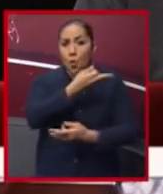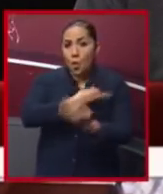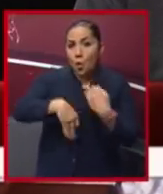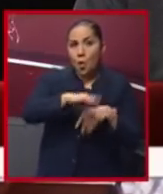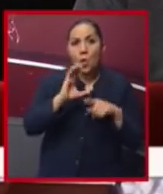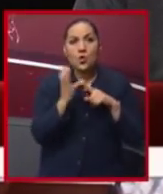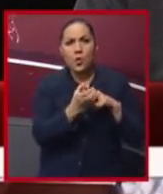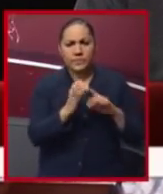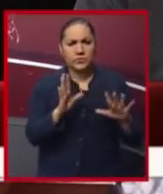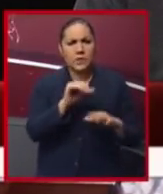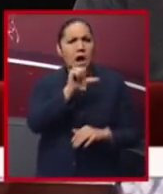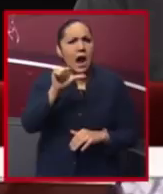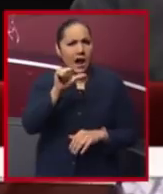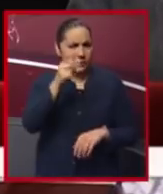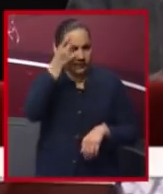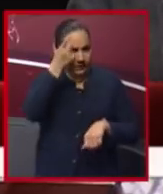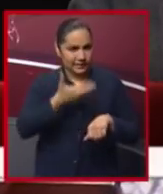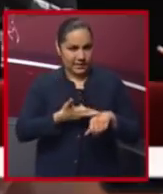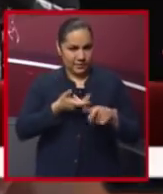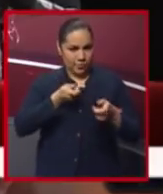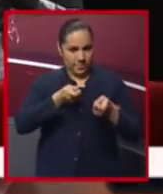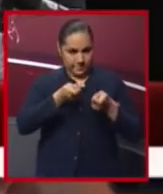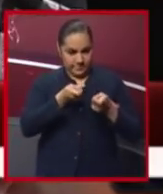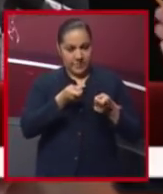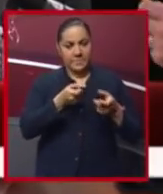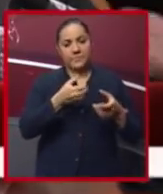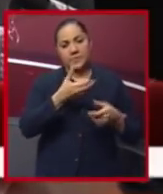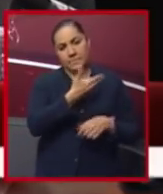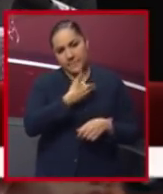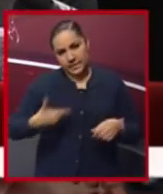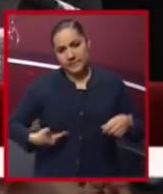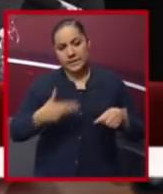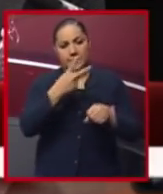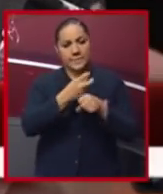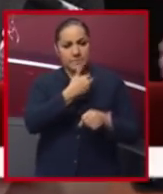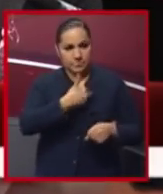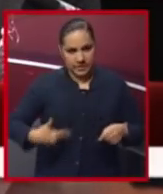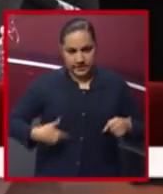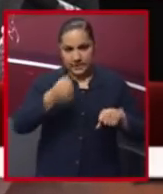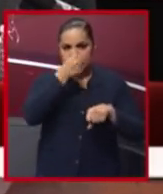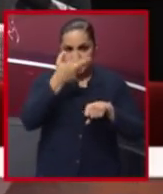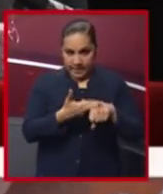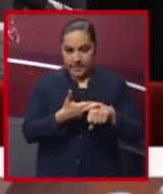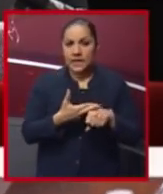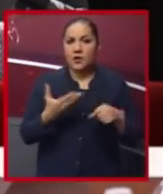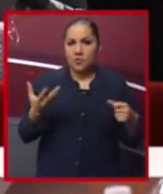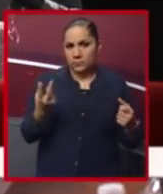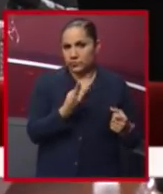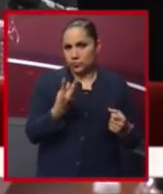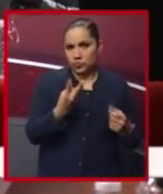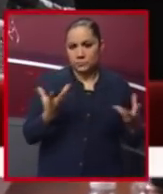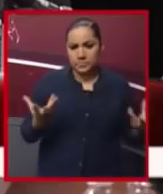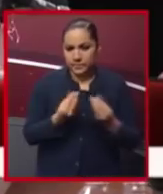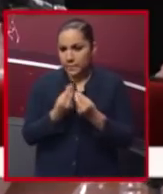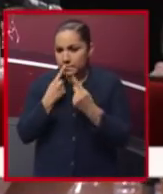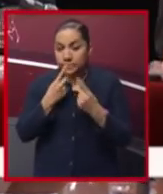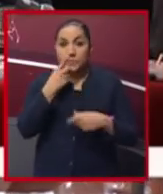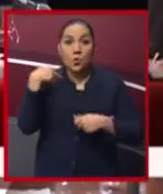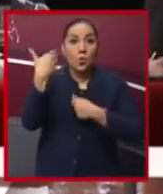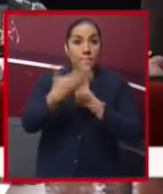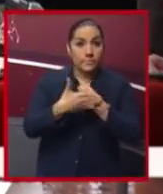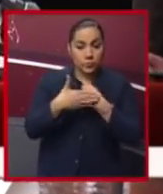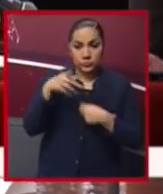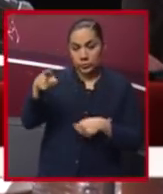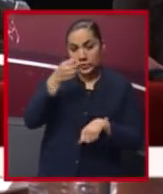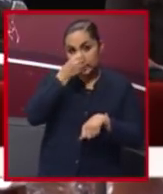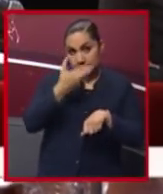sino únicamente los órganos directivos de las comisiones, acordaron y aprobaron la ruta de trabajo que inicia con la reunión de trabajo del titular con el